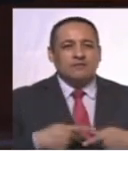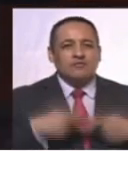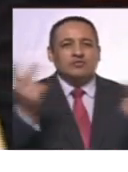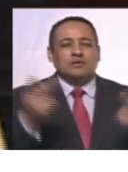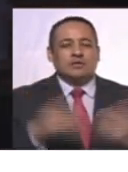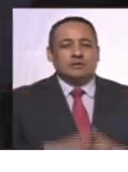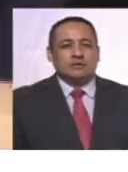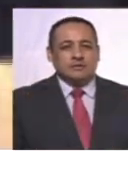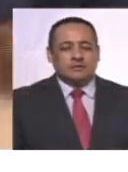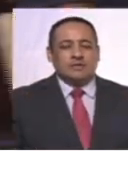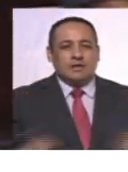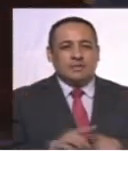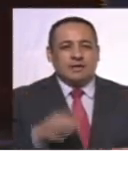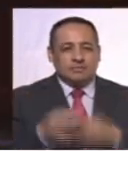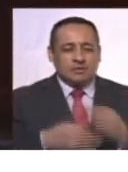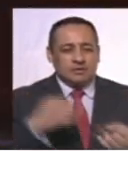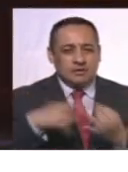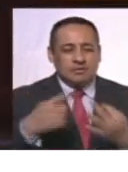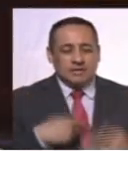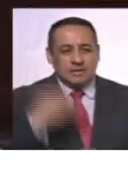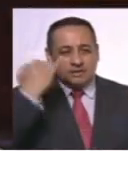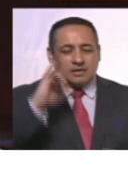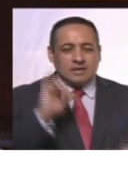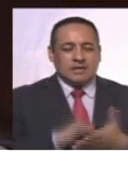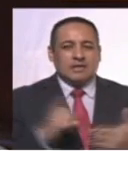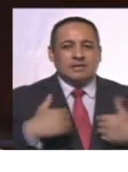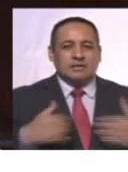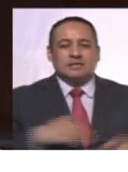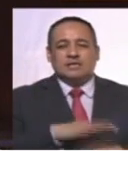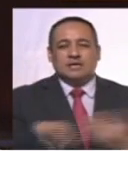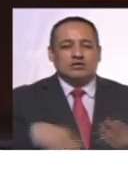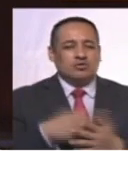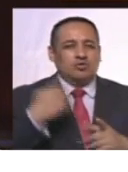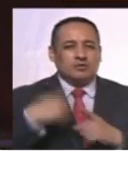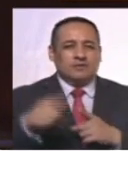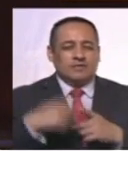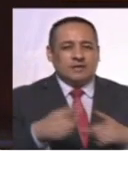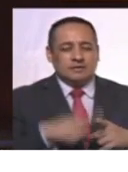difundir informaciones e ideas de todo tipo,